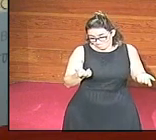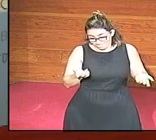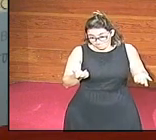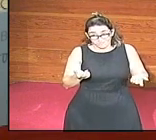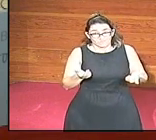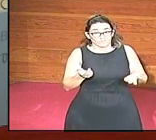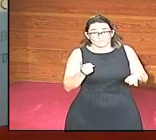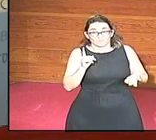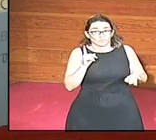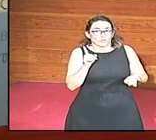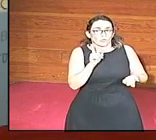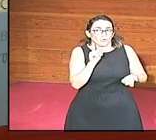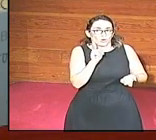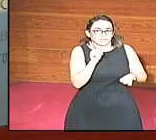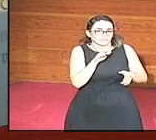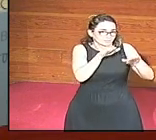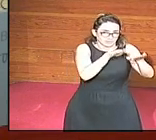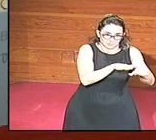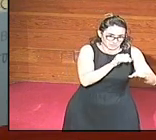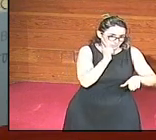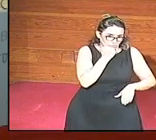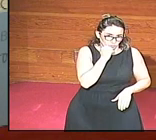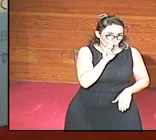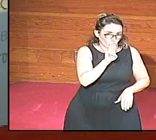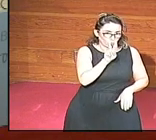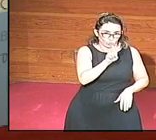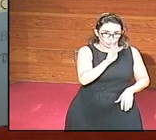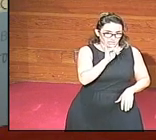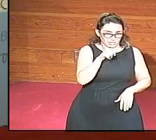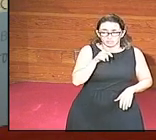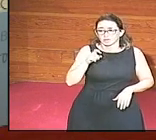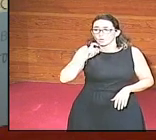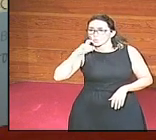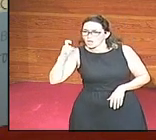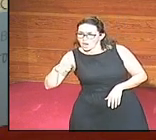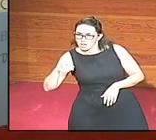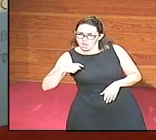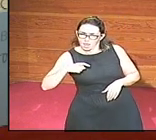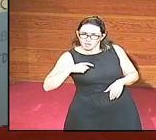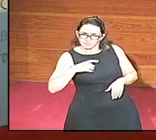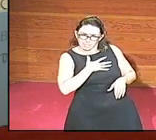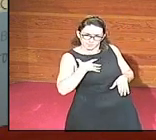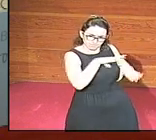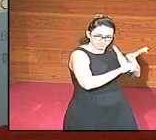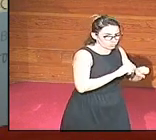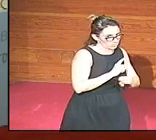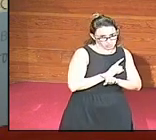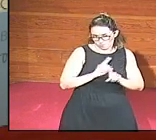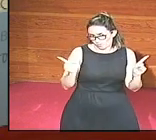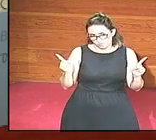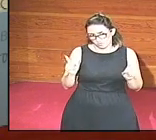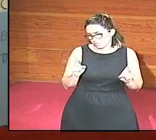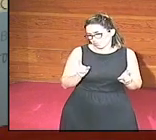no está del lado de Putin y no ha sido perseguida por el gobierno ucraniano. De hecho, estaban